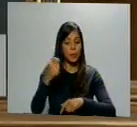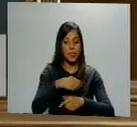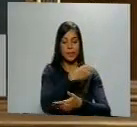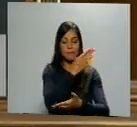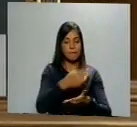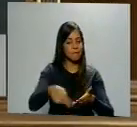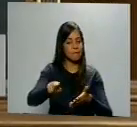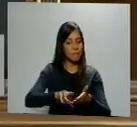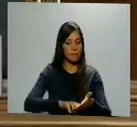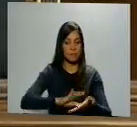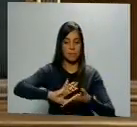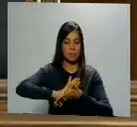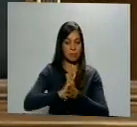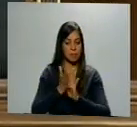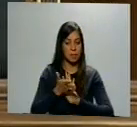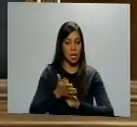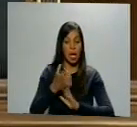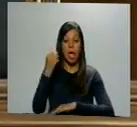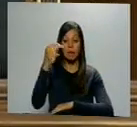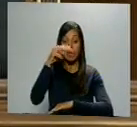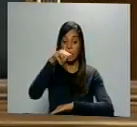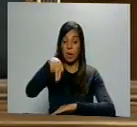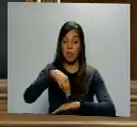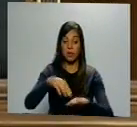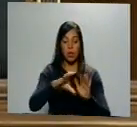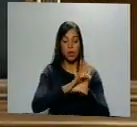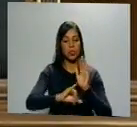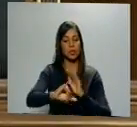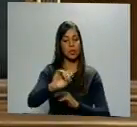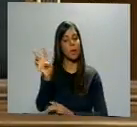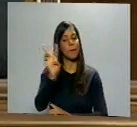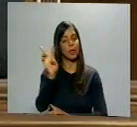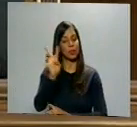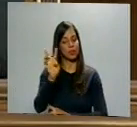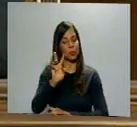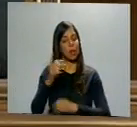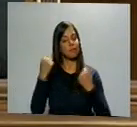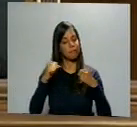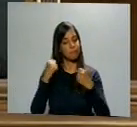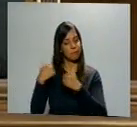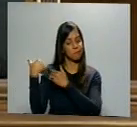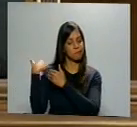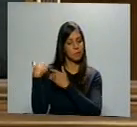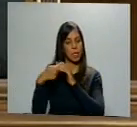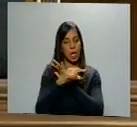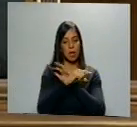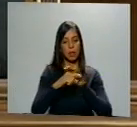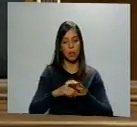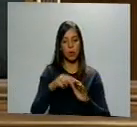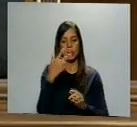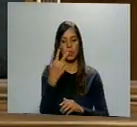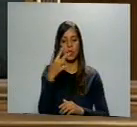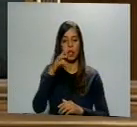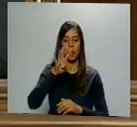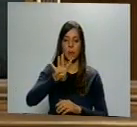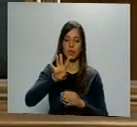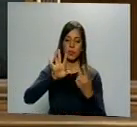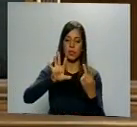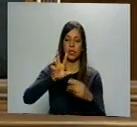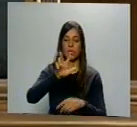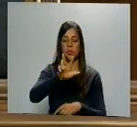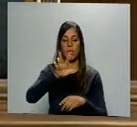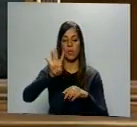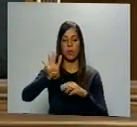Nacional Constituyente de la República Bolivariana de Venezuela, en ejercicio de las facultades previstas en los artículos 347,